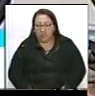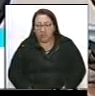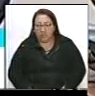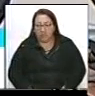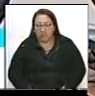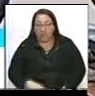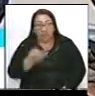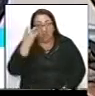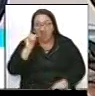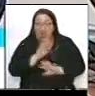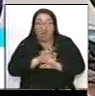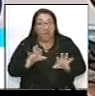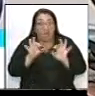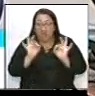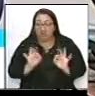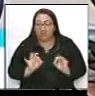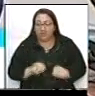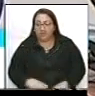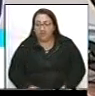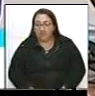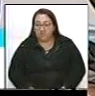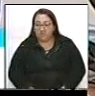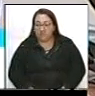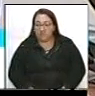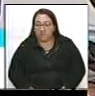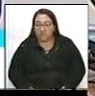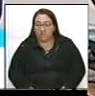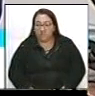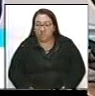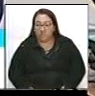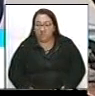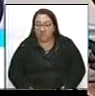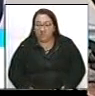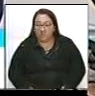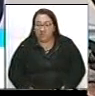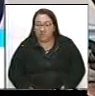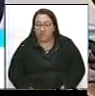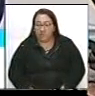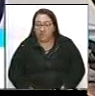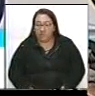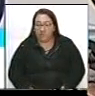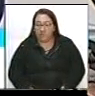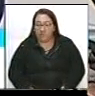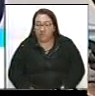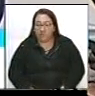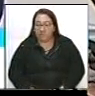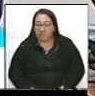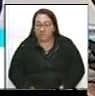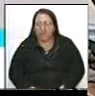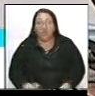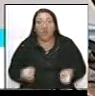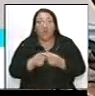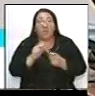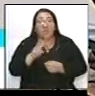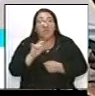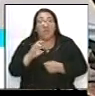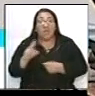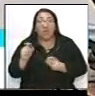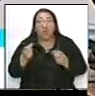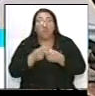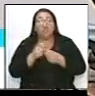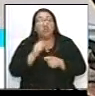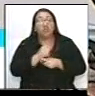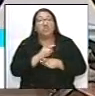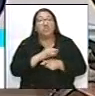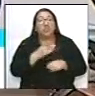nada, ¿no? Entonces, con ese mismo argumento, lo planteó acá el congresista Vieira, dijo, si está en la Subcomisión de